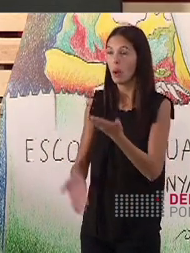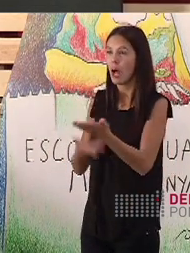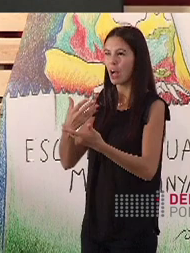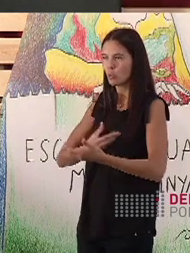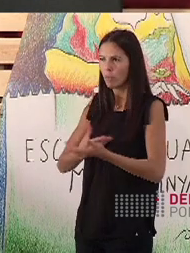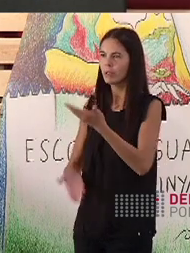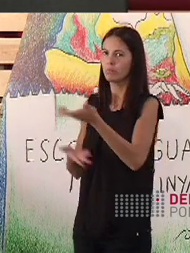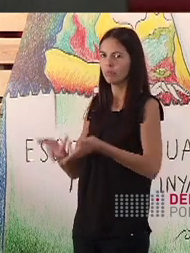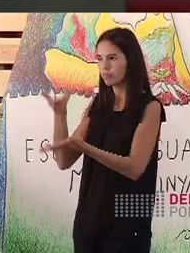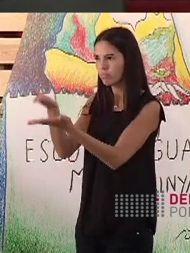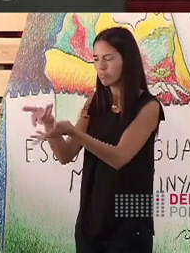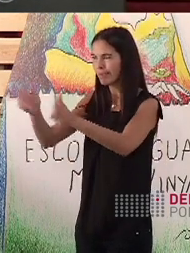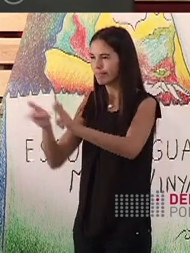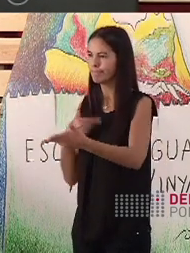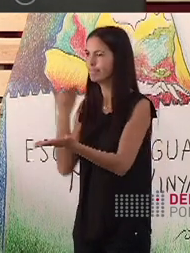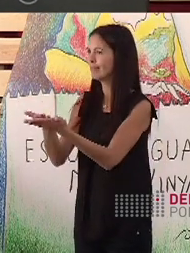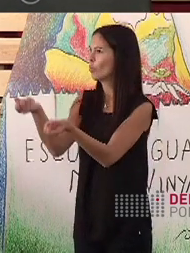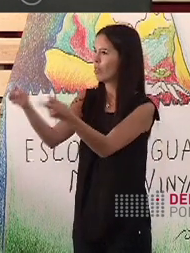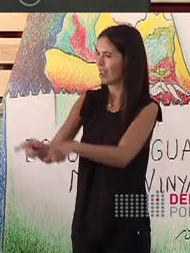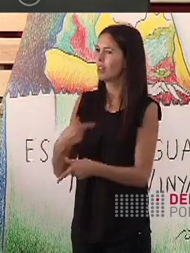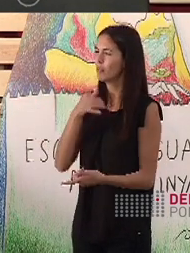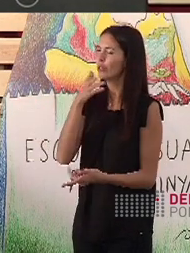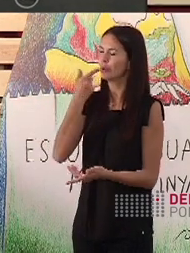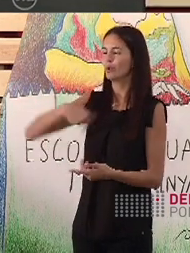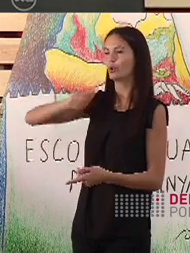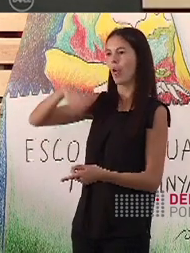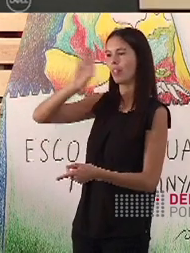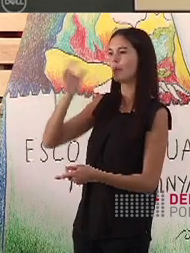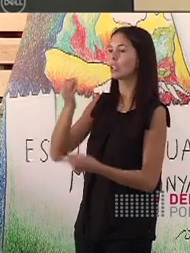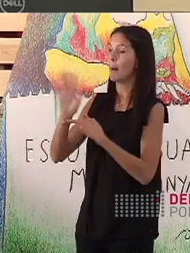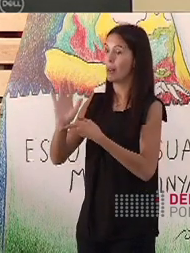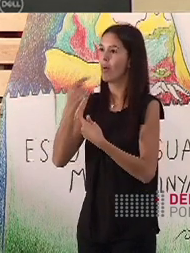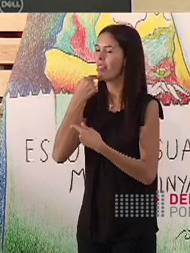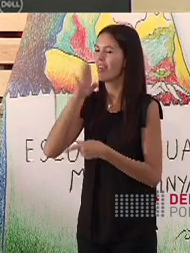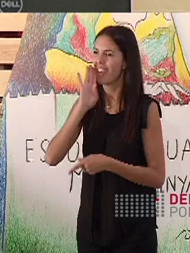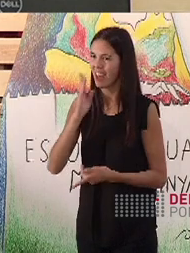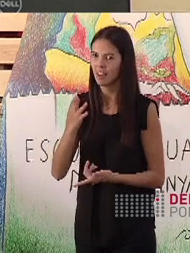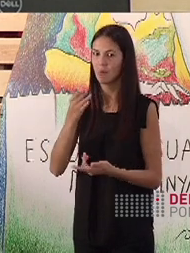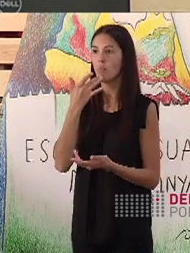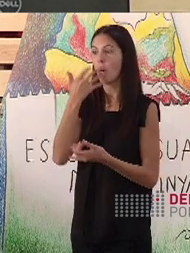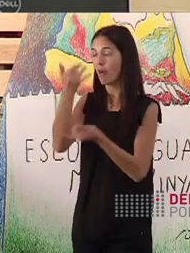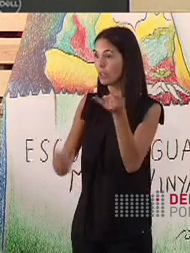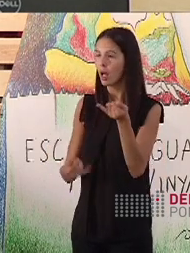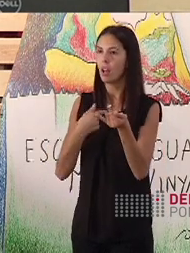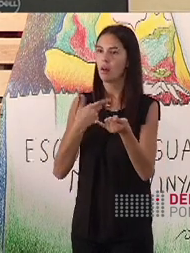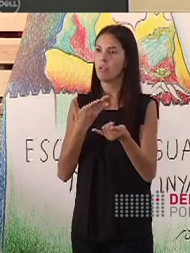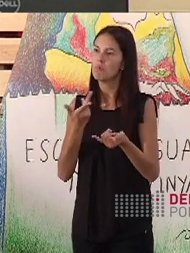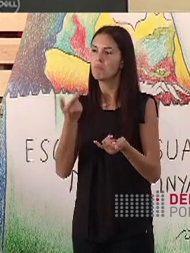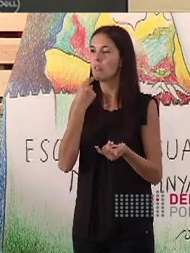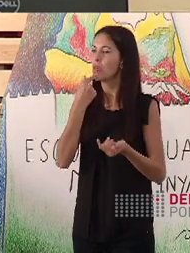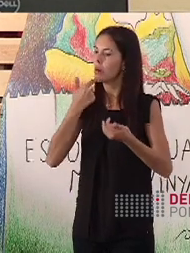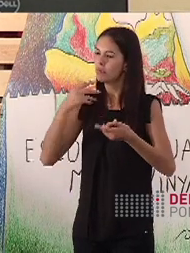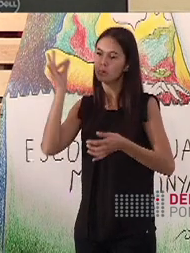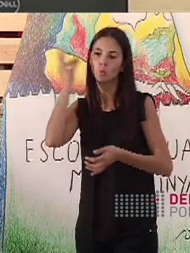al ayuntamiento y pueden grabar. Y después entendemos que, como esas películas, lo que os decía antes, al final dicen que cuentan con el